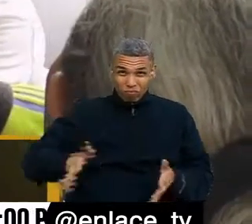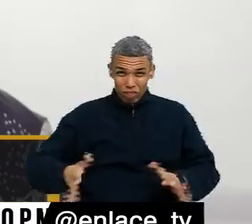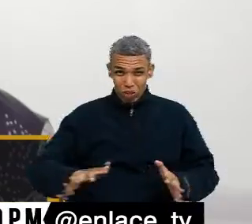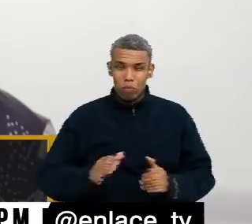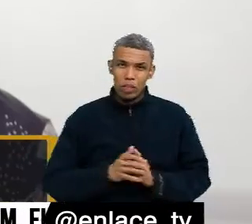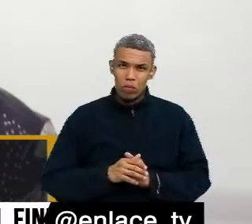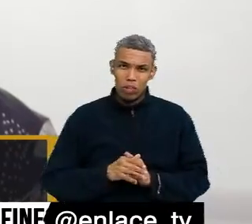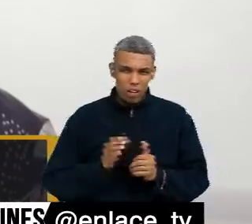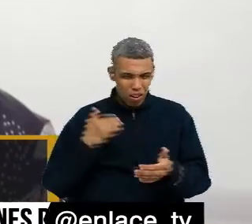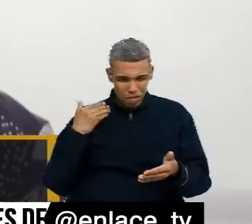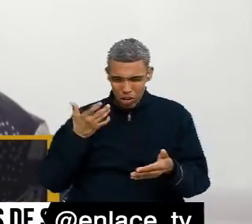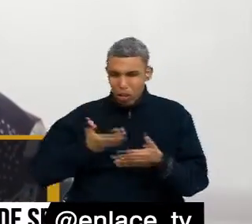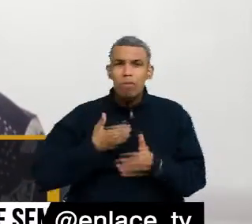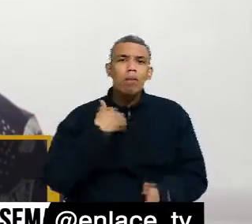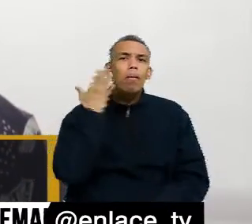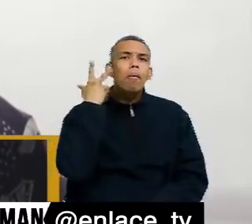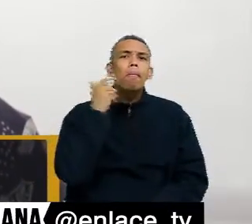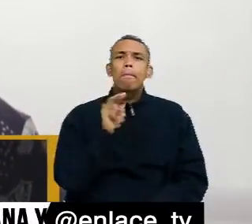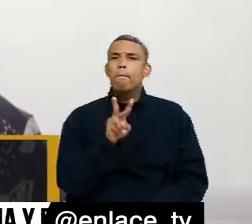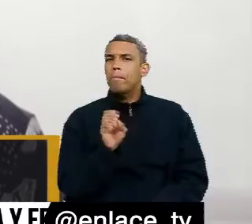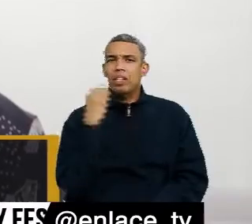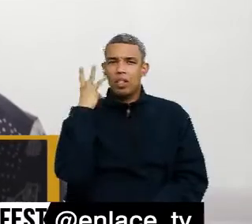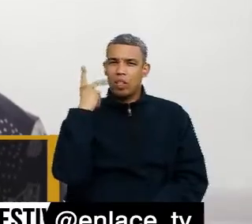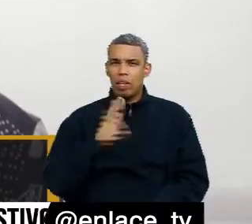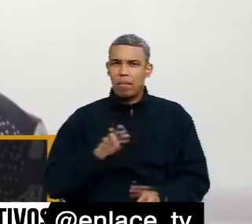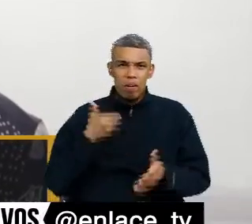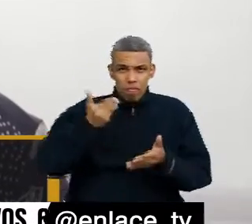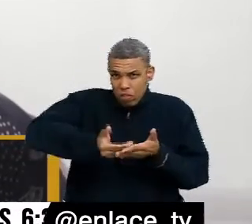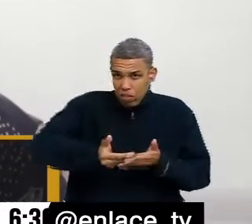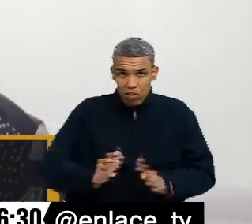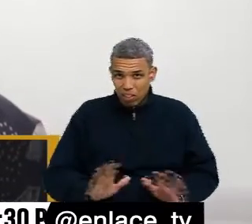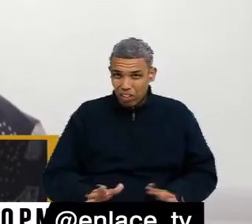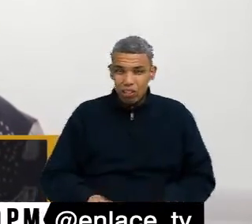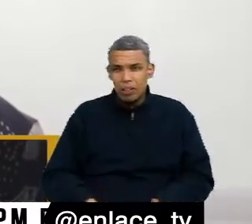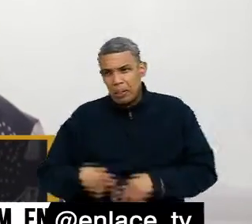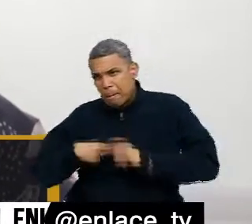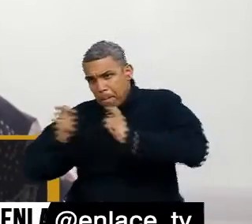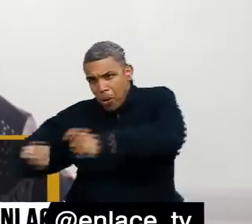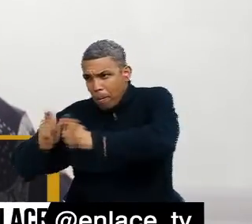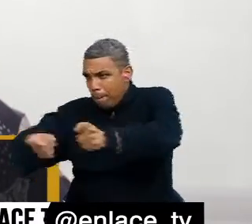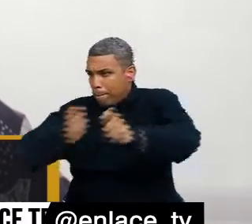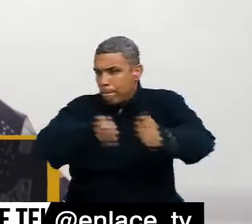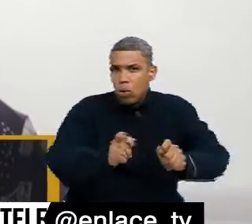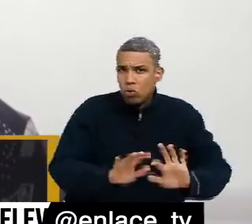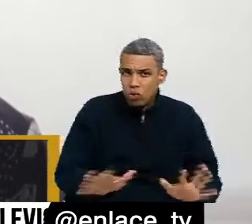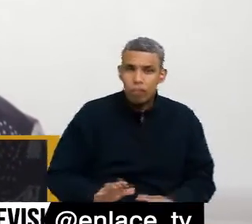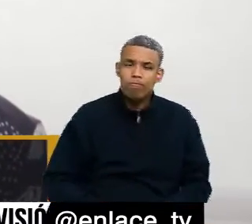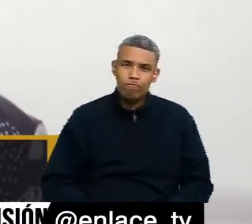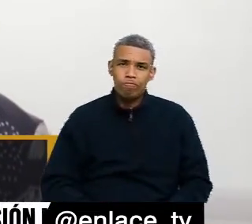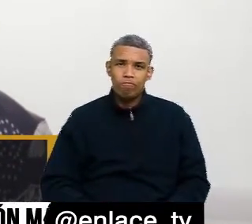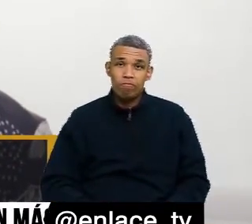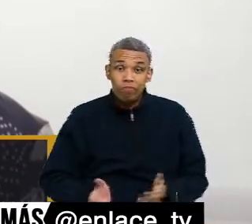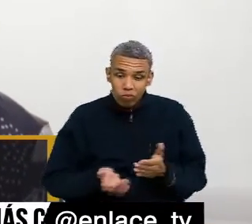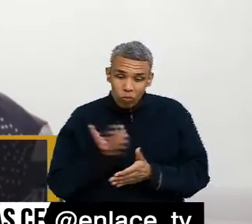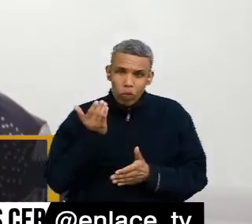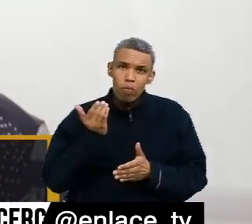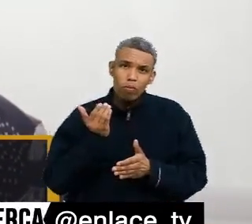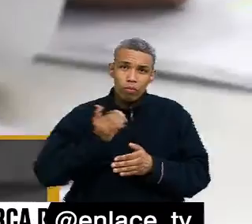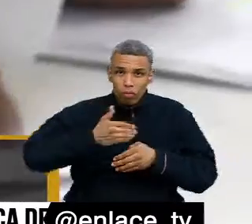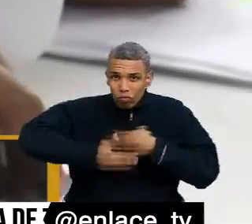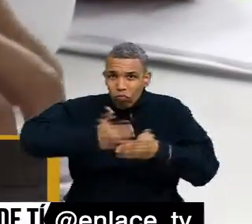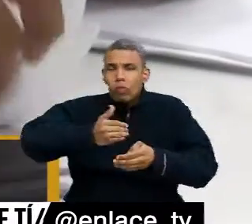prácticamente 20 días que tenemos y ahí también a partir de eso pues iniciamos nosotros el proceso de la nueva elección de